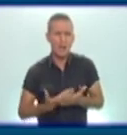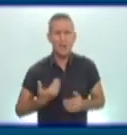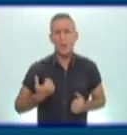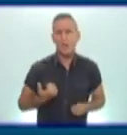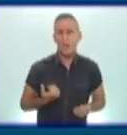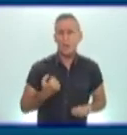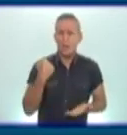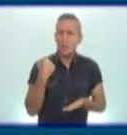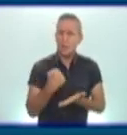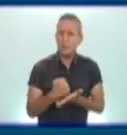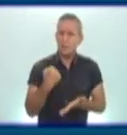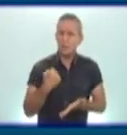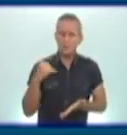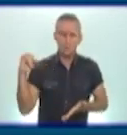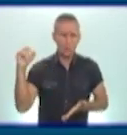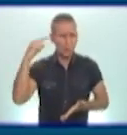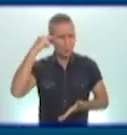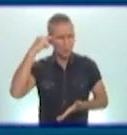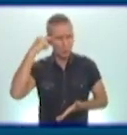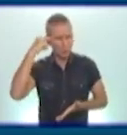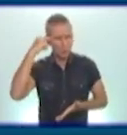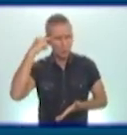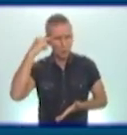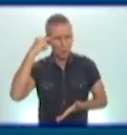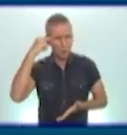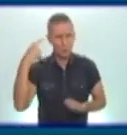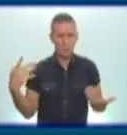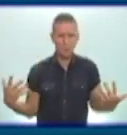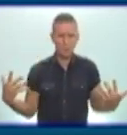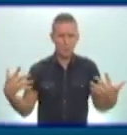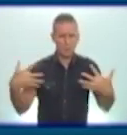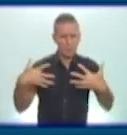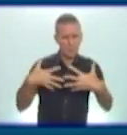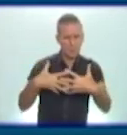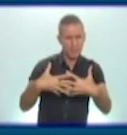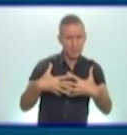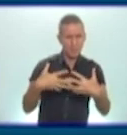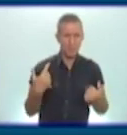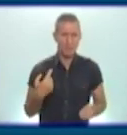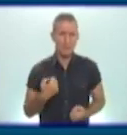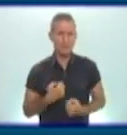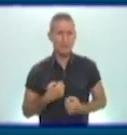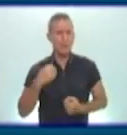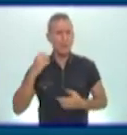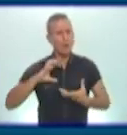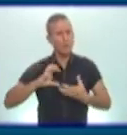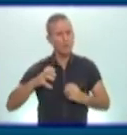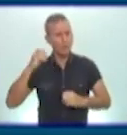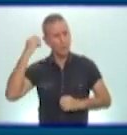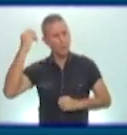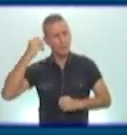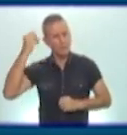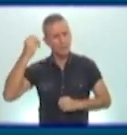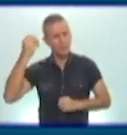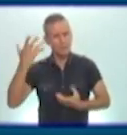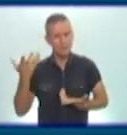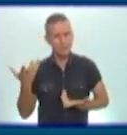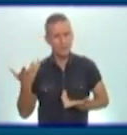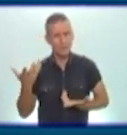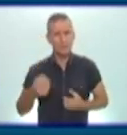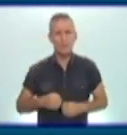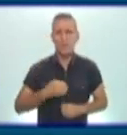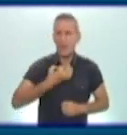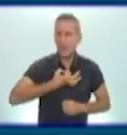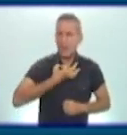través de opiniones y puntos de vista. Van a escribir un texto argumentativo donde, por supuesto, argumenten por